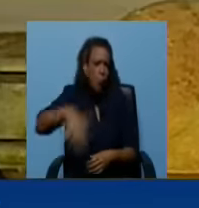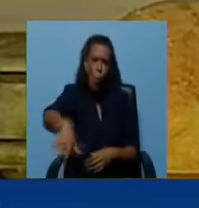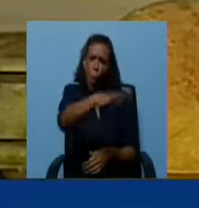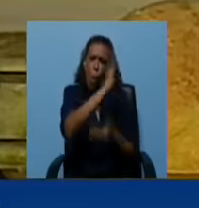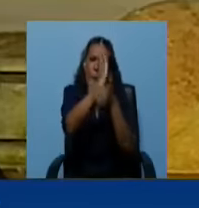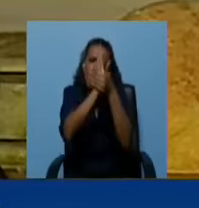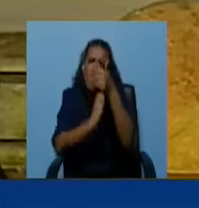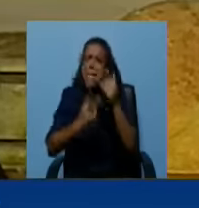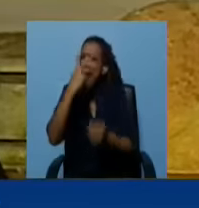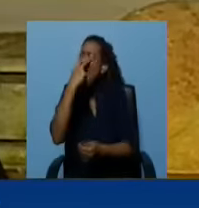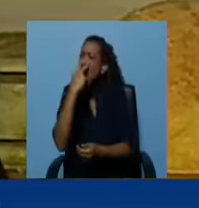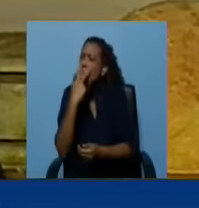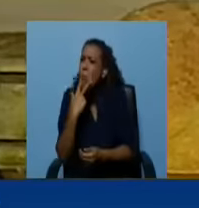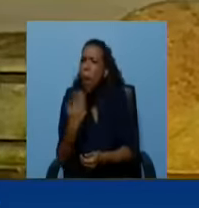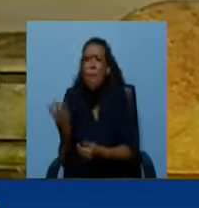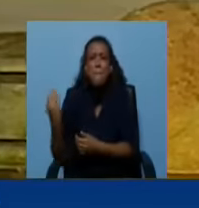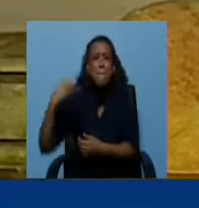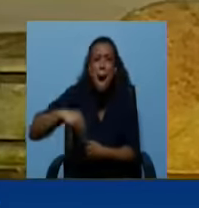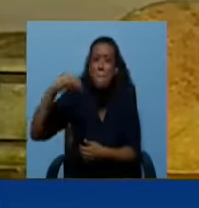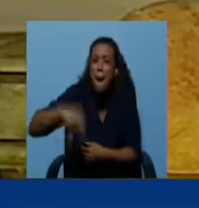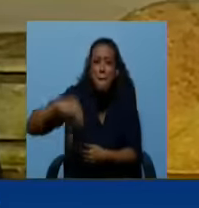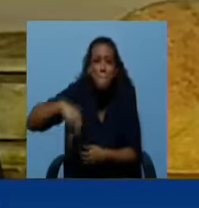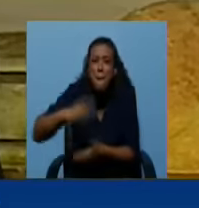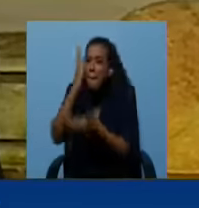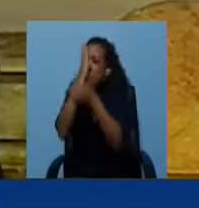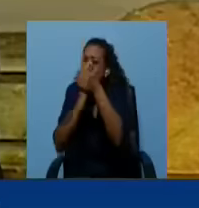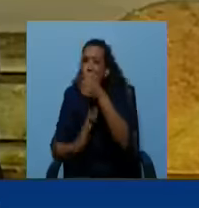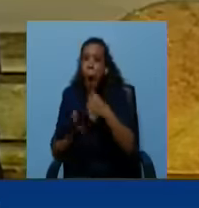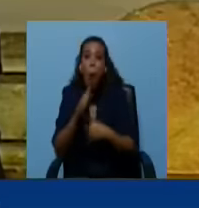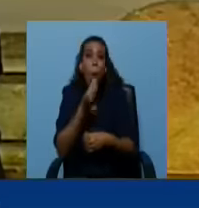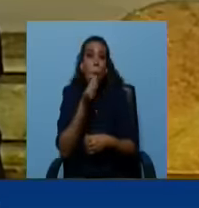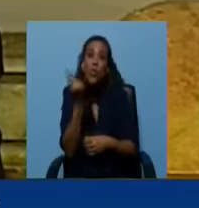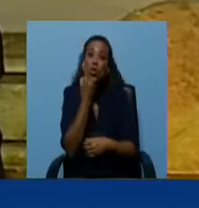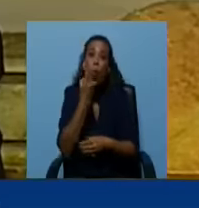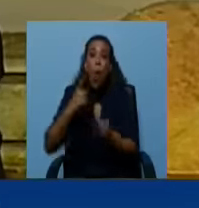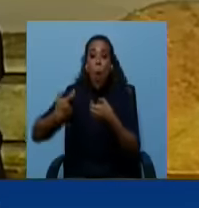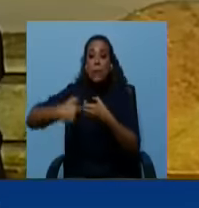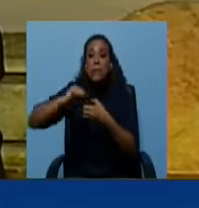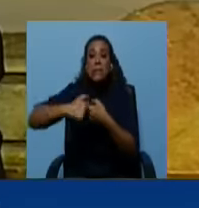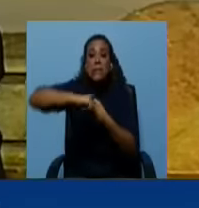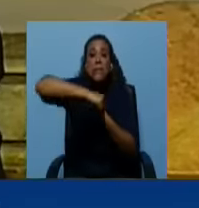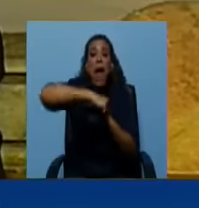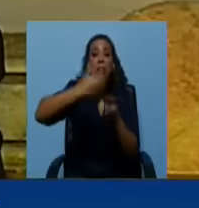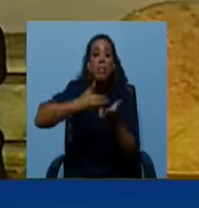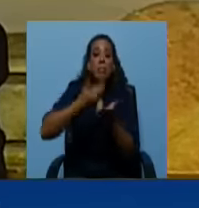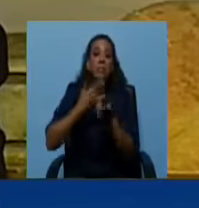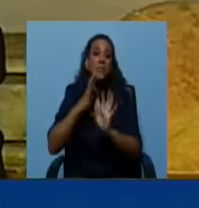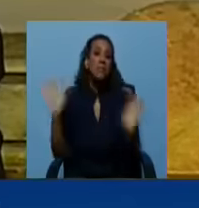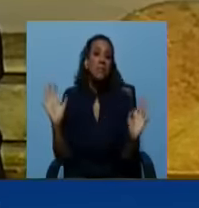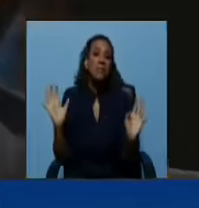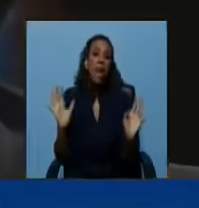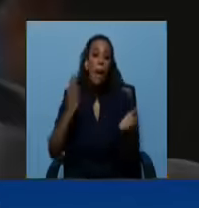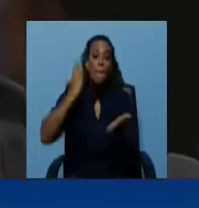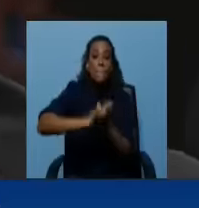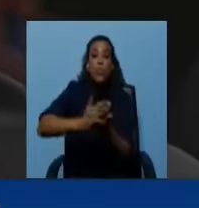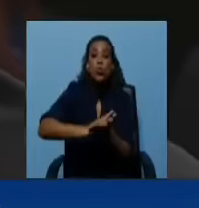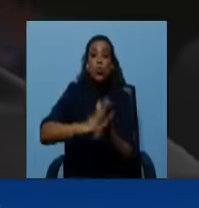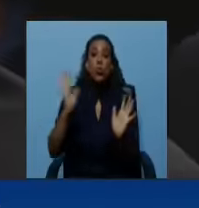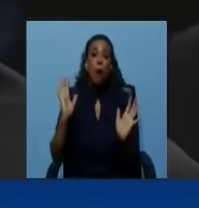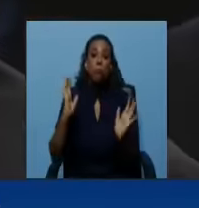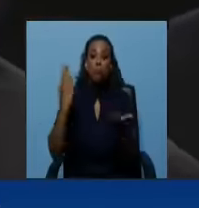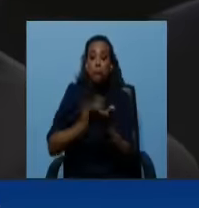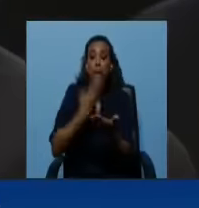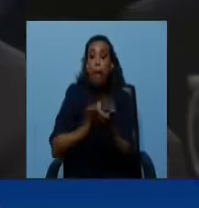humilde. El pueblo más humilde llegó a comer solo sardina con ocumo, con